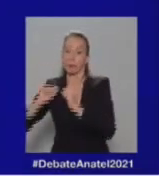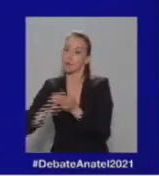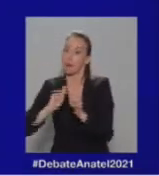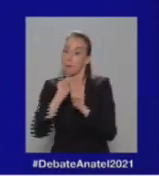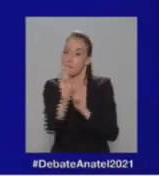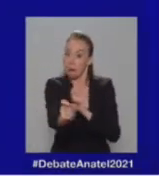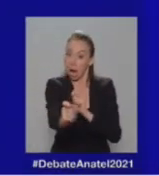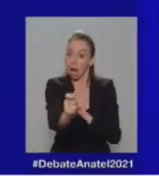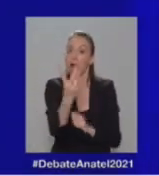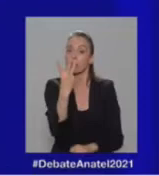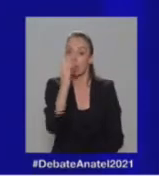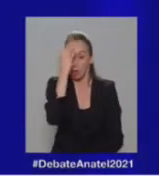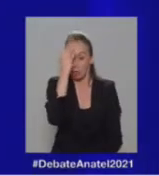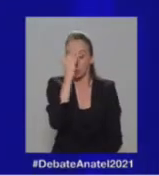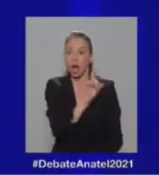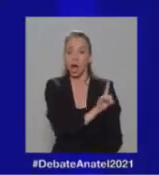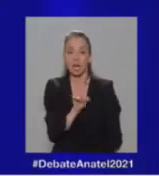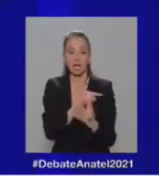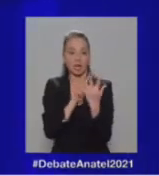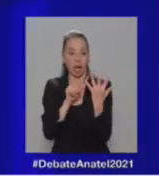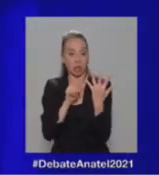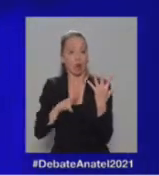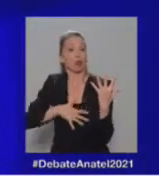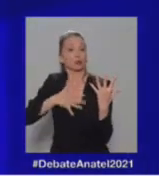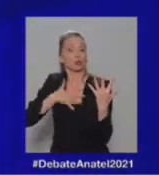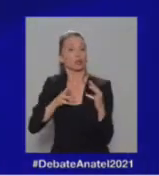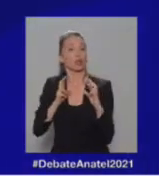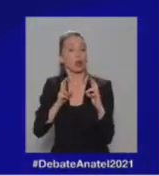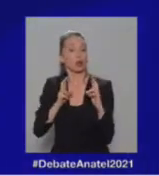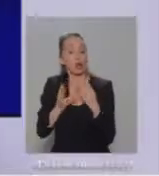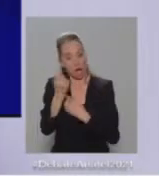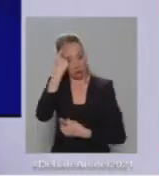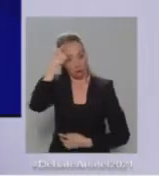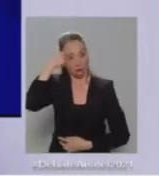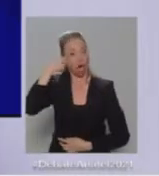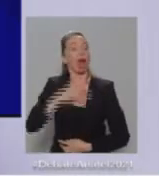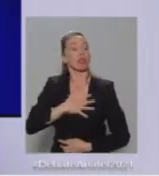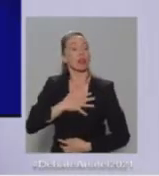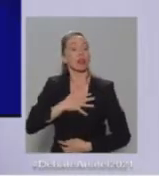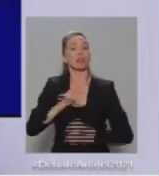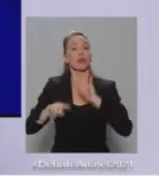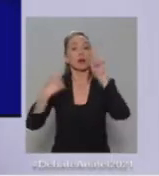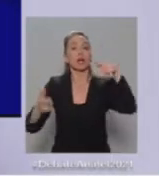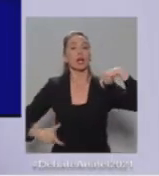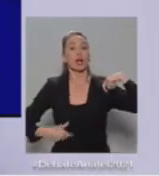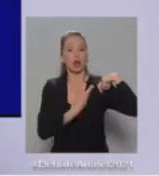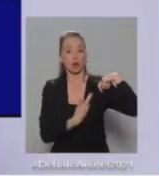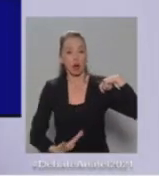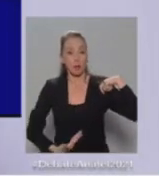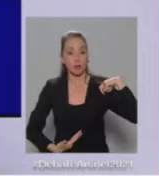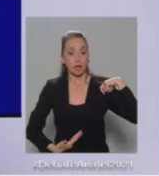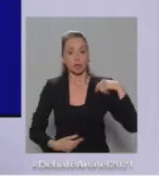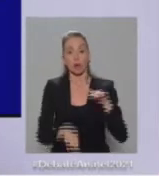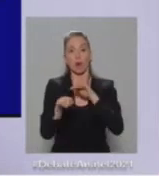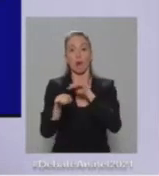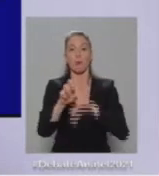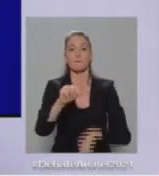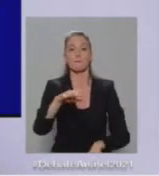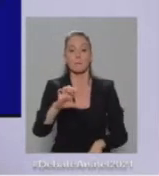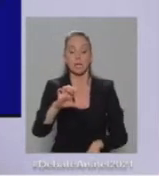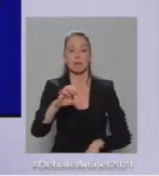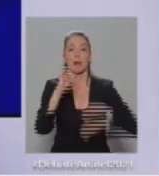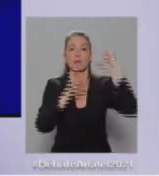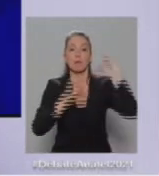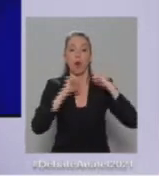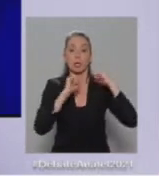planteadas por este postulante. Acerca de las protestas, Artés dijo, si yo fuera presidente y hay manifestaciones masivas en la calle,